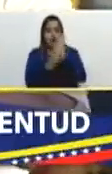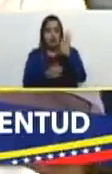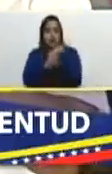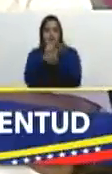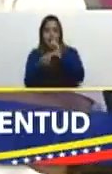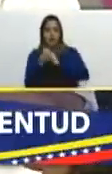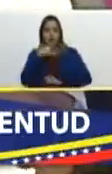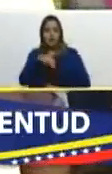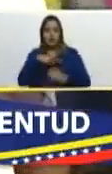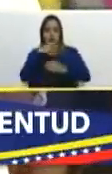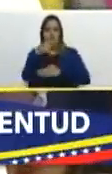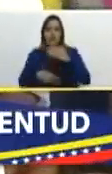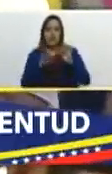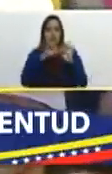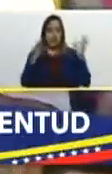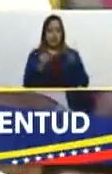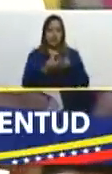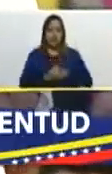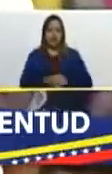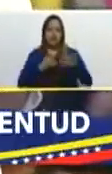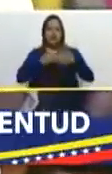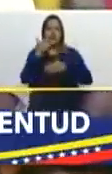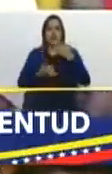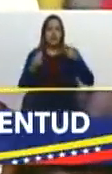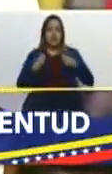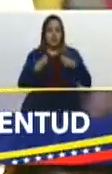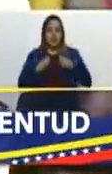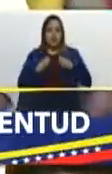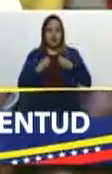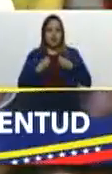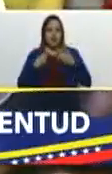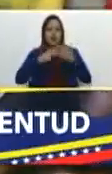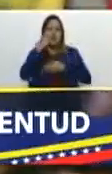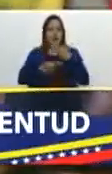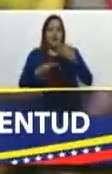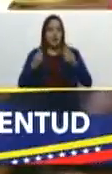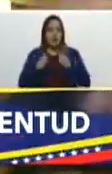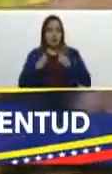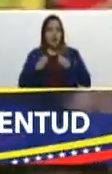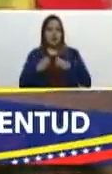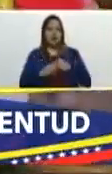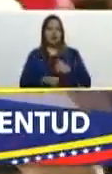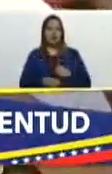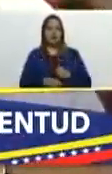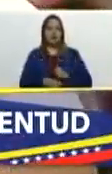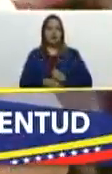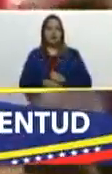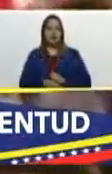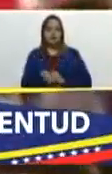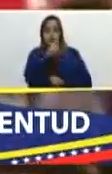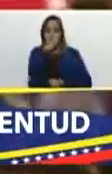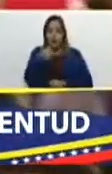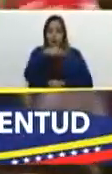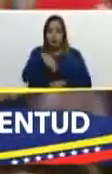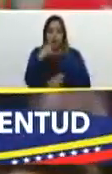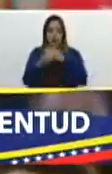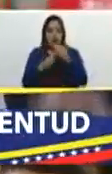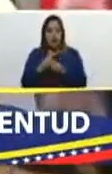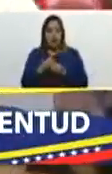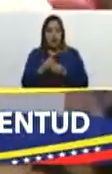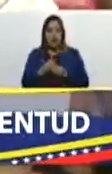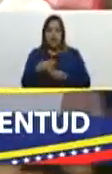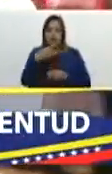nuestra planificación familiar, en el proyecto de vida, en el plan de vida. Y cada uno de los que estamos acá lo hacemos en nuestra realidad, en